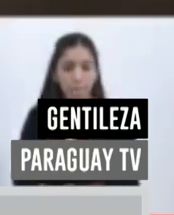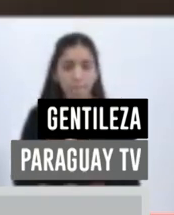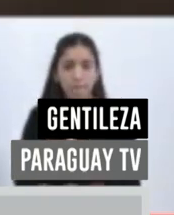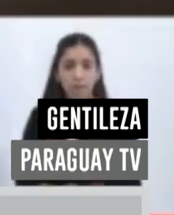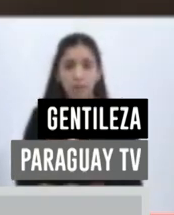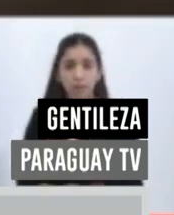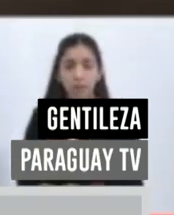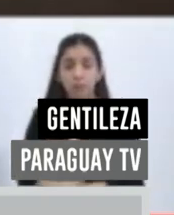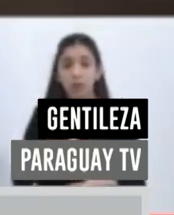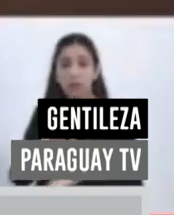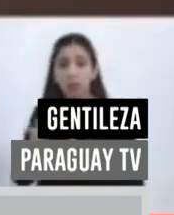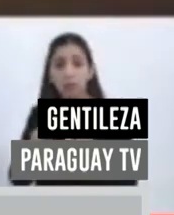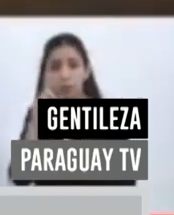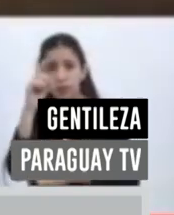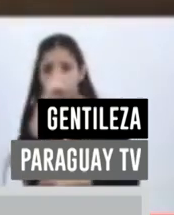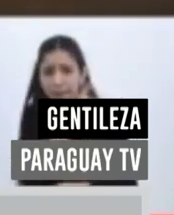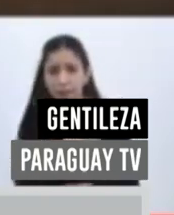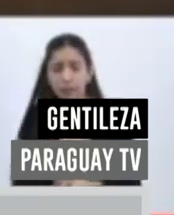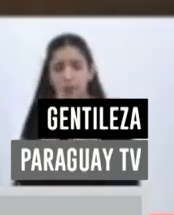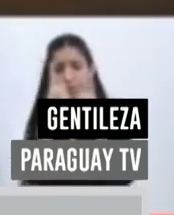Hubiese sido mucho más difícil